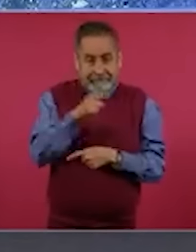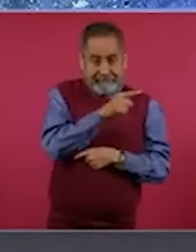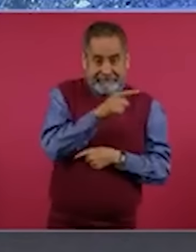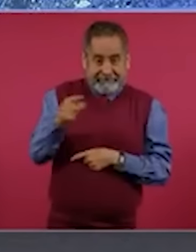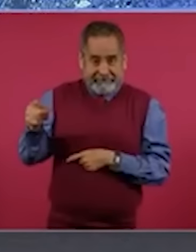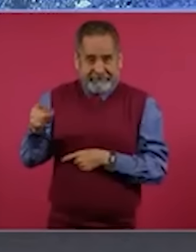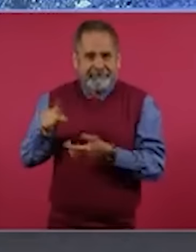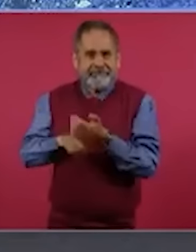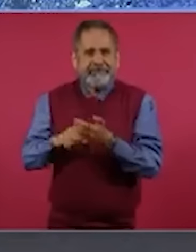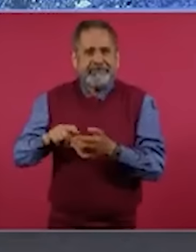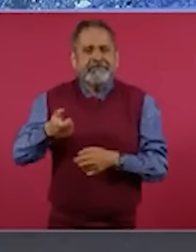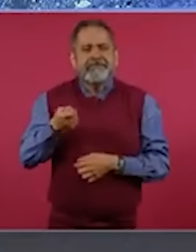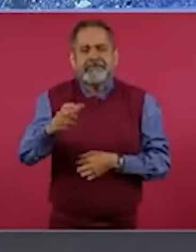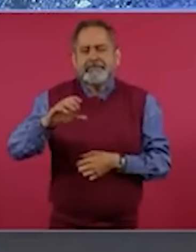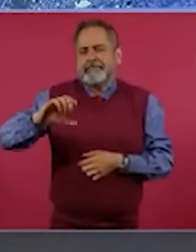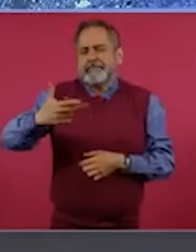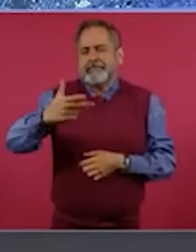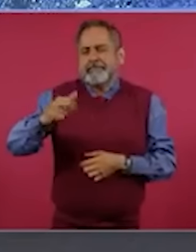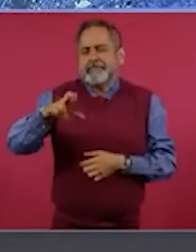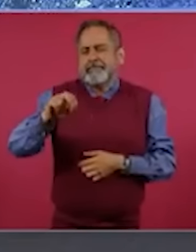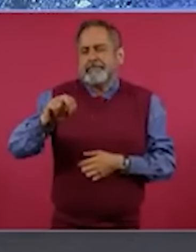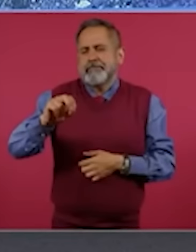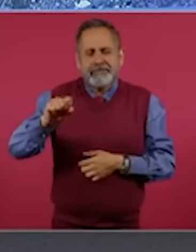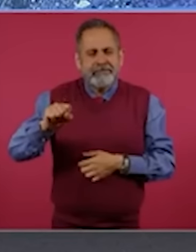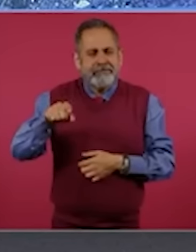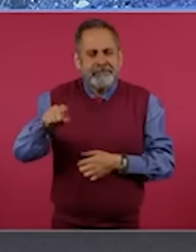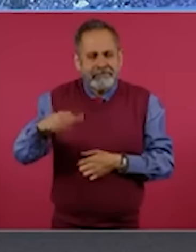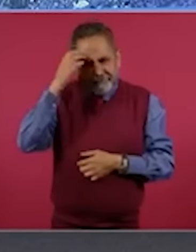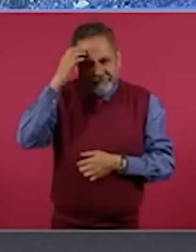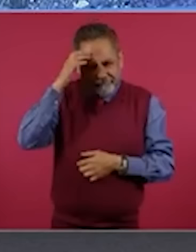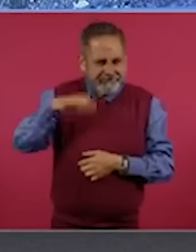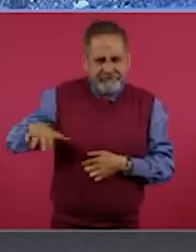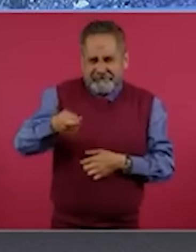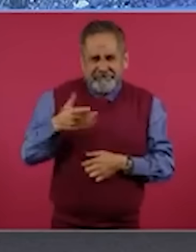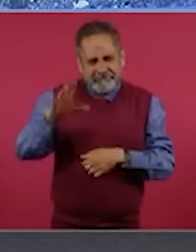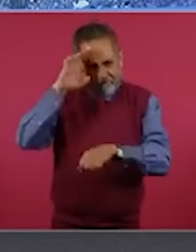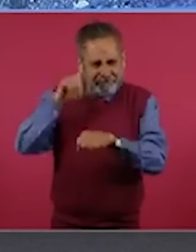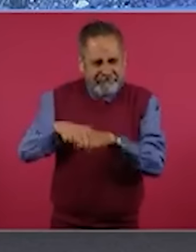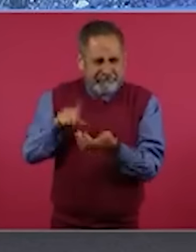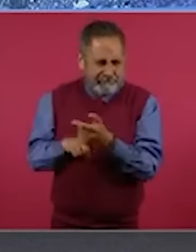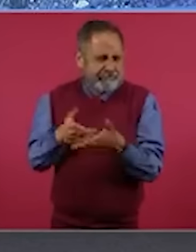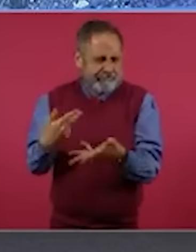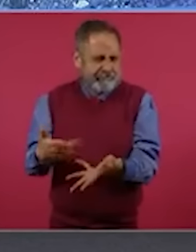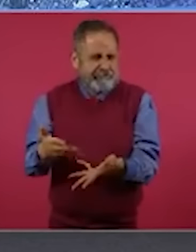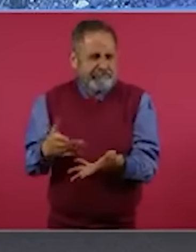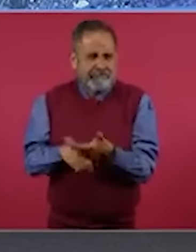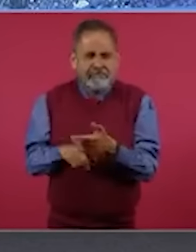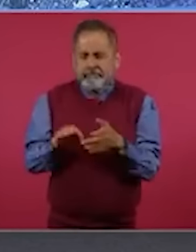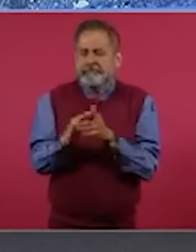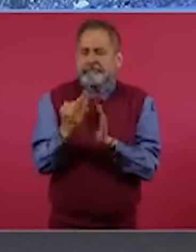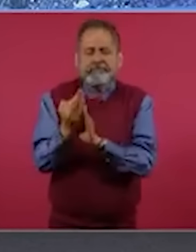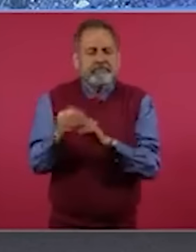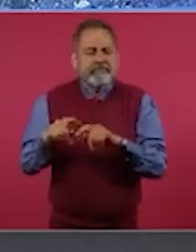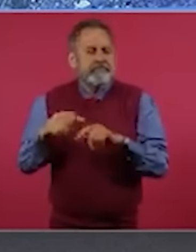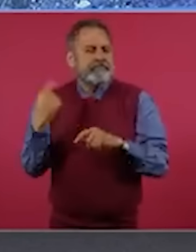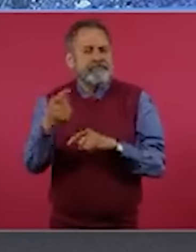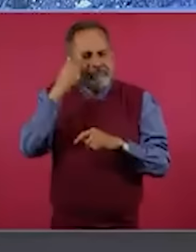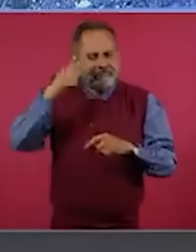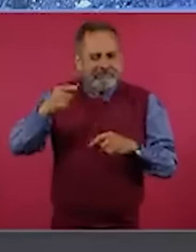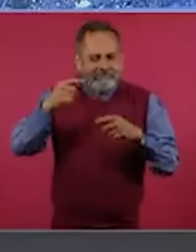en Charrería, que es lo que está reconocido como Patrimonio Cultural de la Humanidad, la Charrería, cerca del Lienzo Charro.